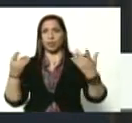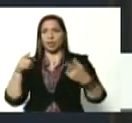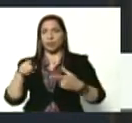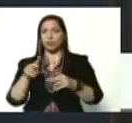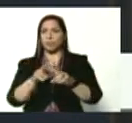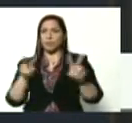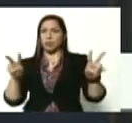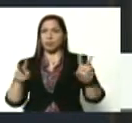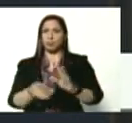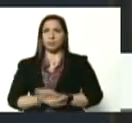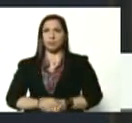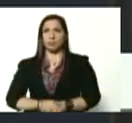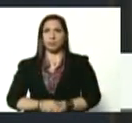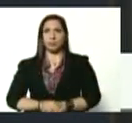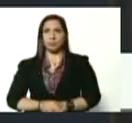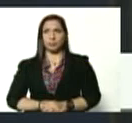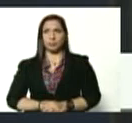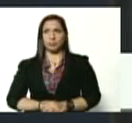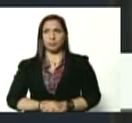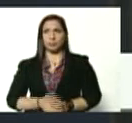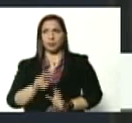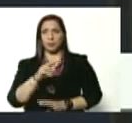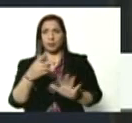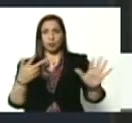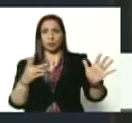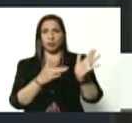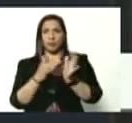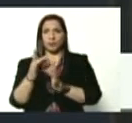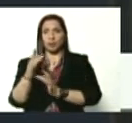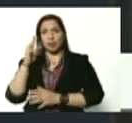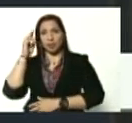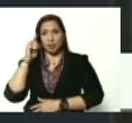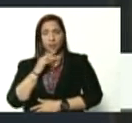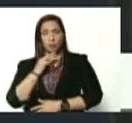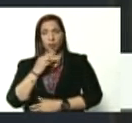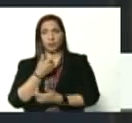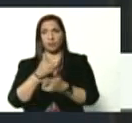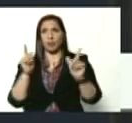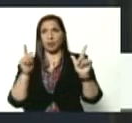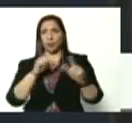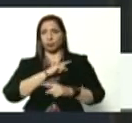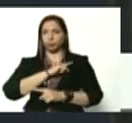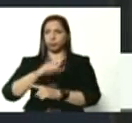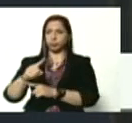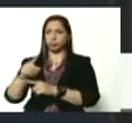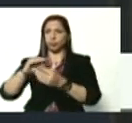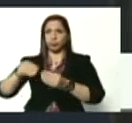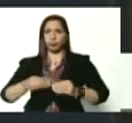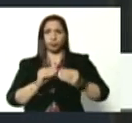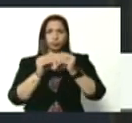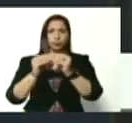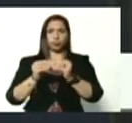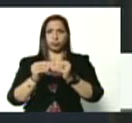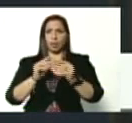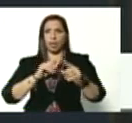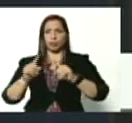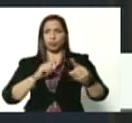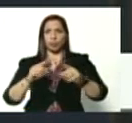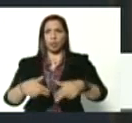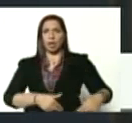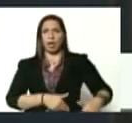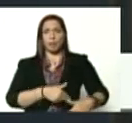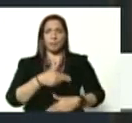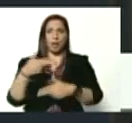paz el 28 de abril el libertador simón bolívar ordena reanudar las acciones armadas contra españa